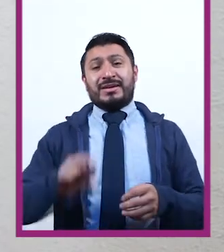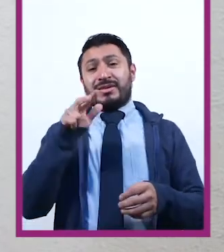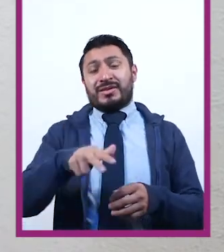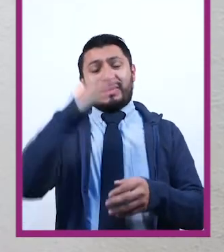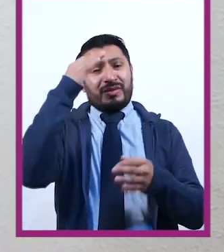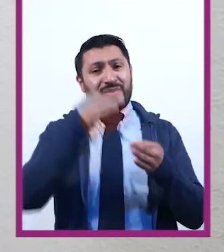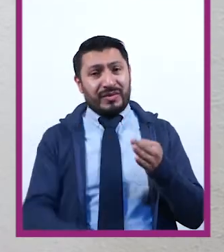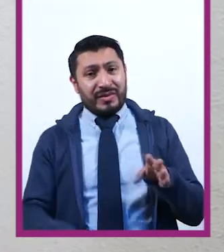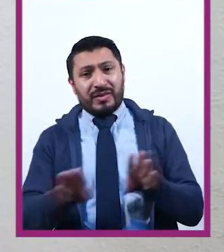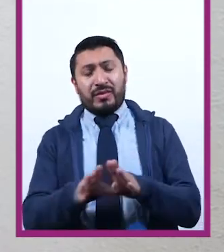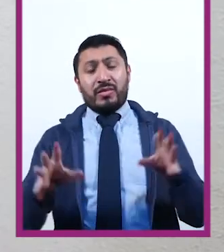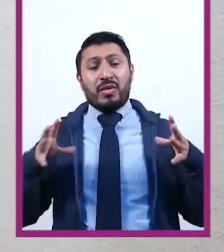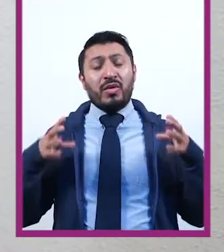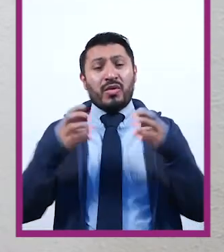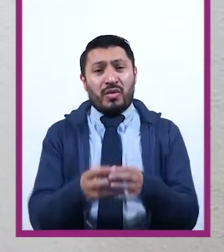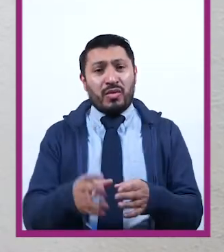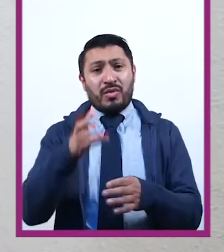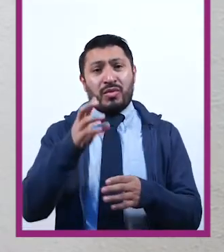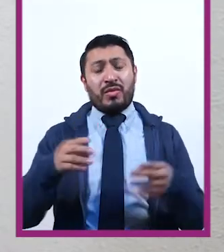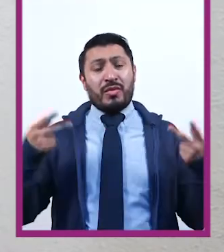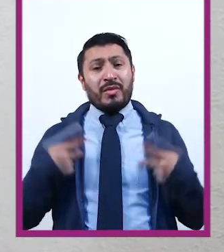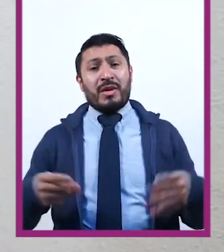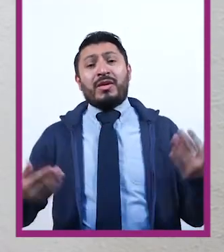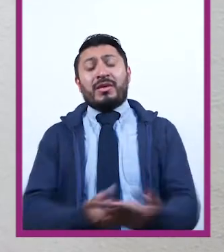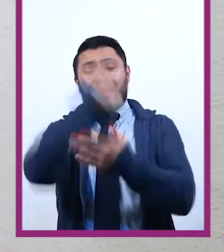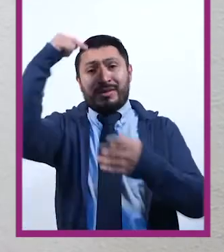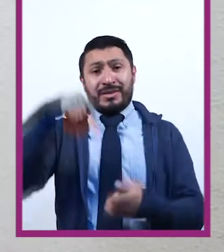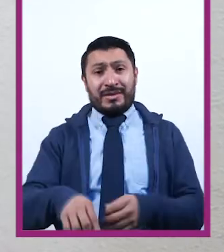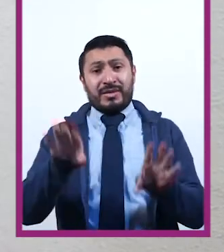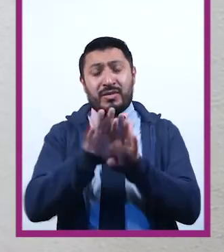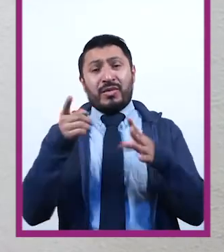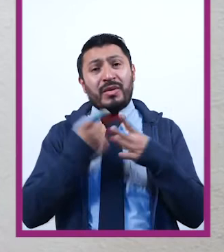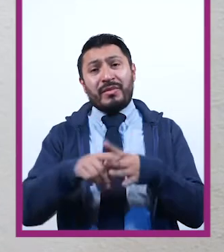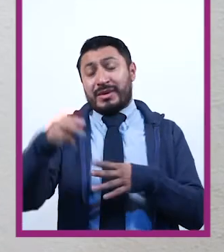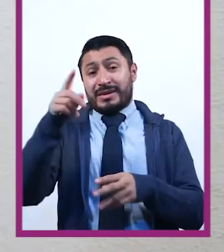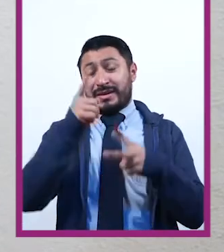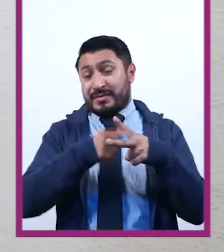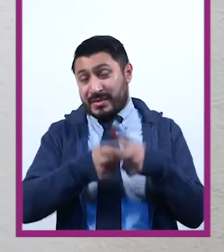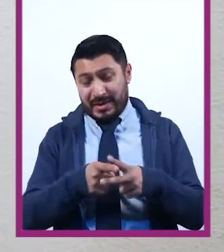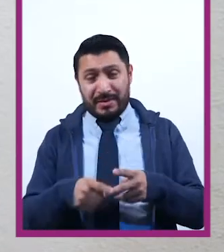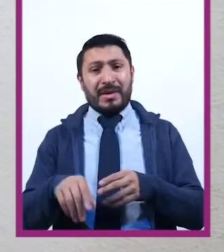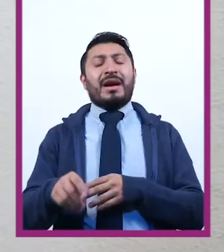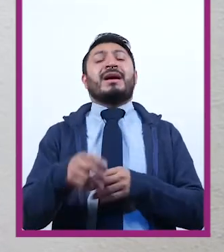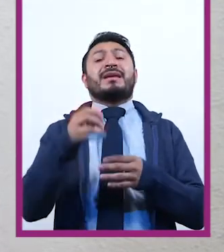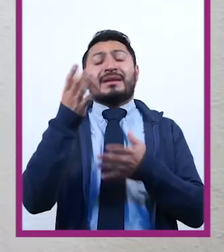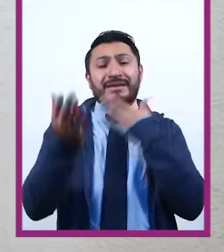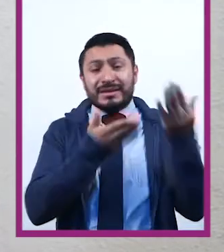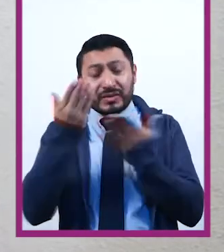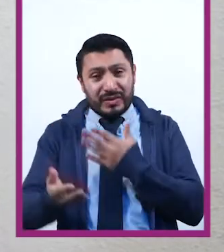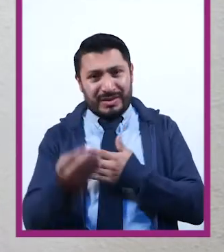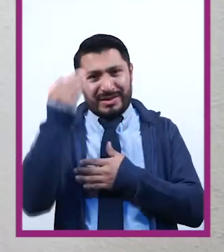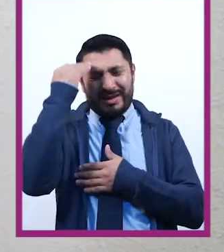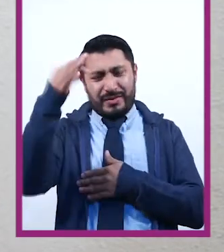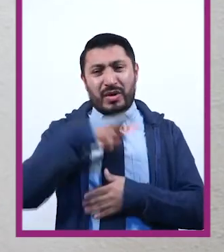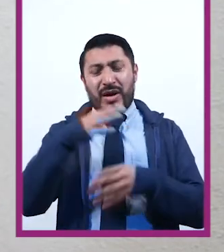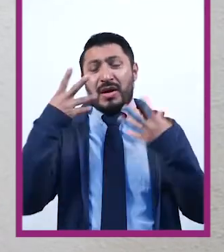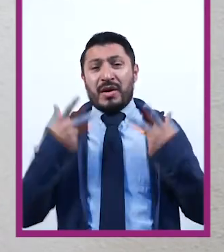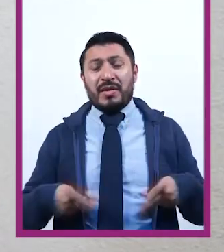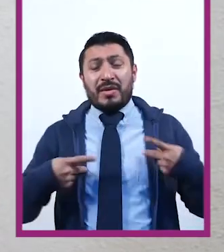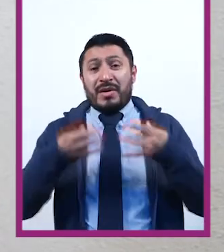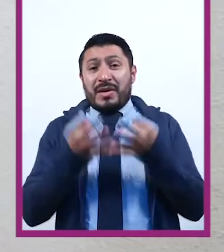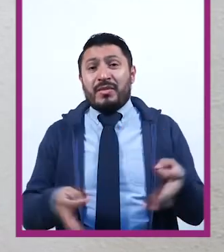del siglo XVIII, un conjunto de criollos ilustrados inició el estudio de las matemáticas por su cuenta. En ese periodo destacan